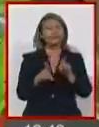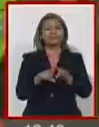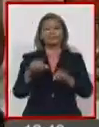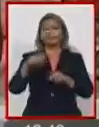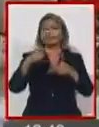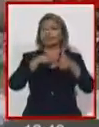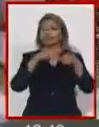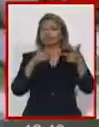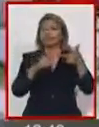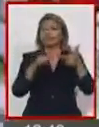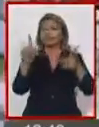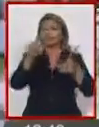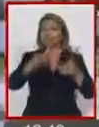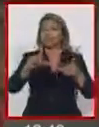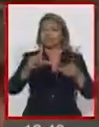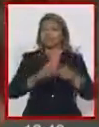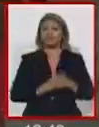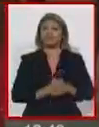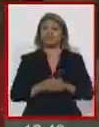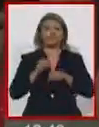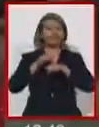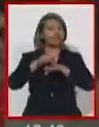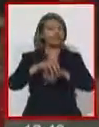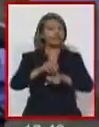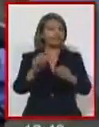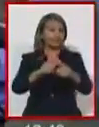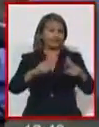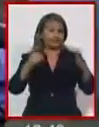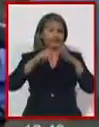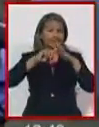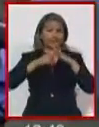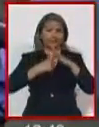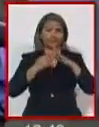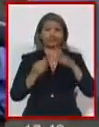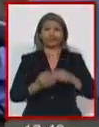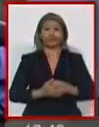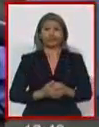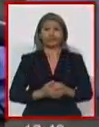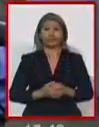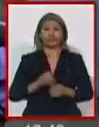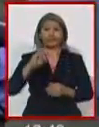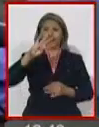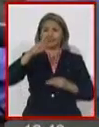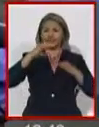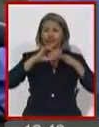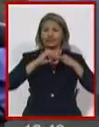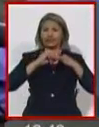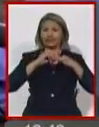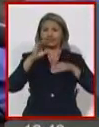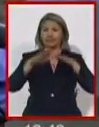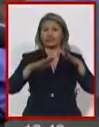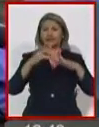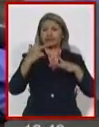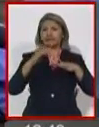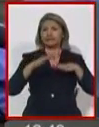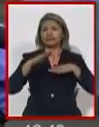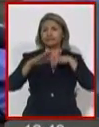actividad se va a realizar también el día lunes con una gran caravana. Partimos del Cuarto Anillo, tres pasos al